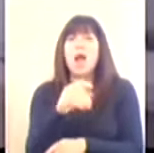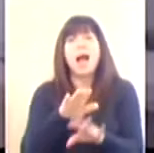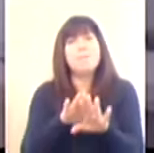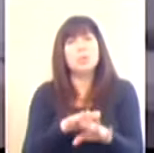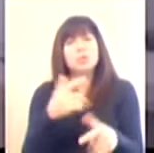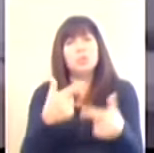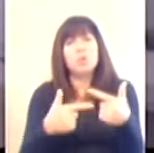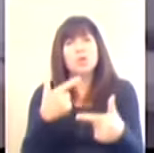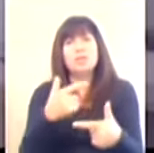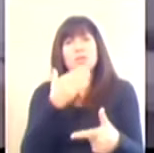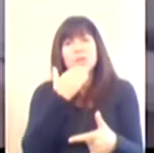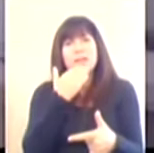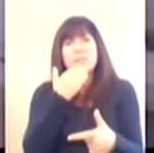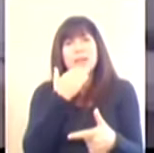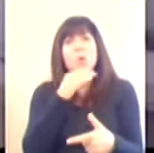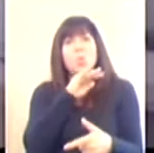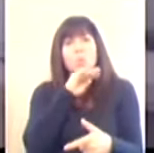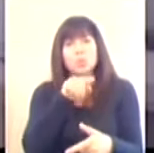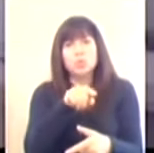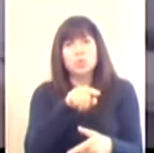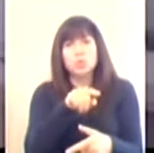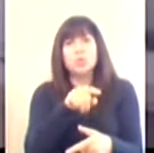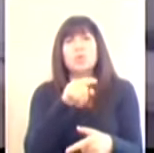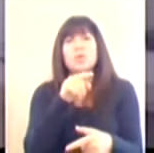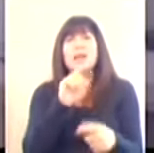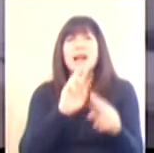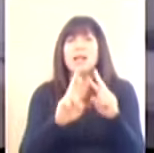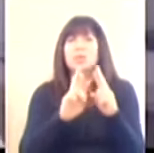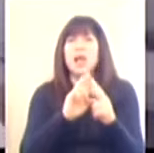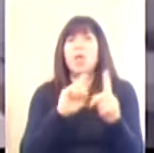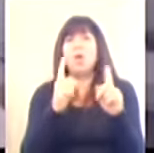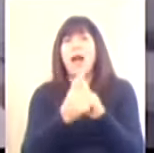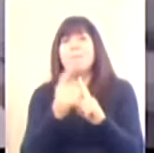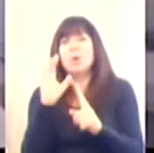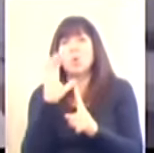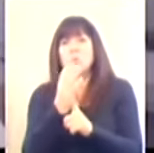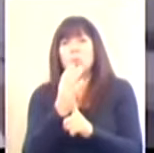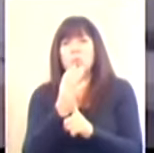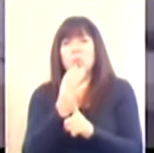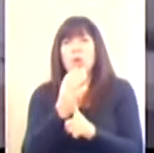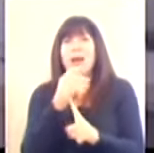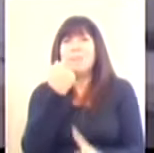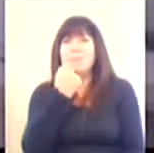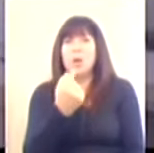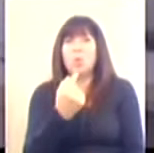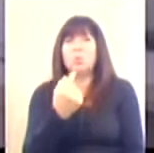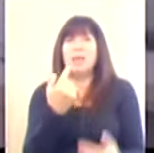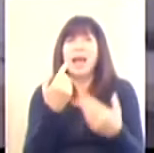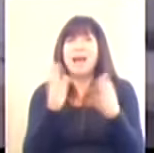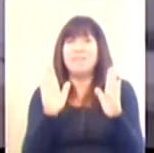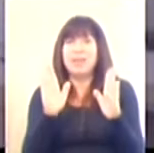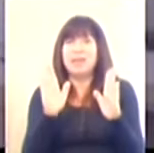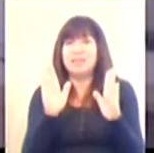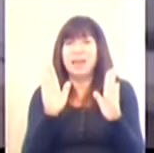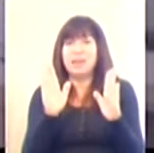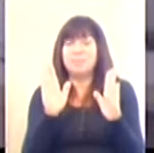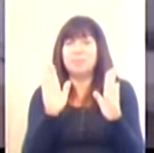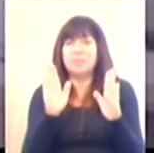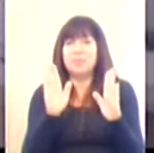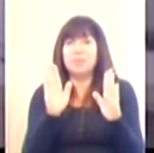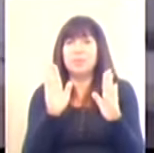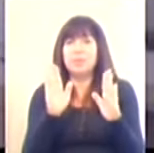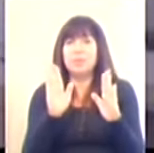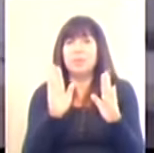también tiene que ver con un cambio cultural. Y la pregunta es, y es una pregunta abierta, que probablemente